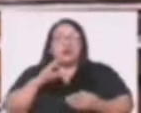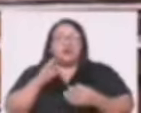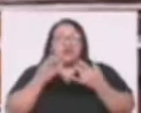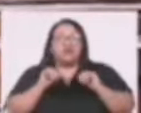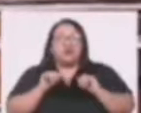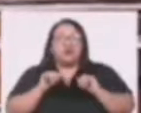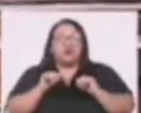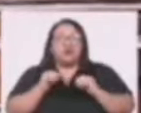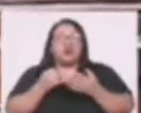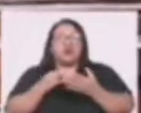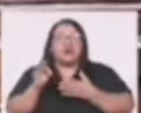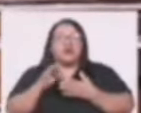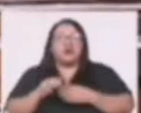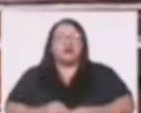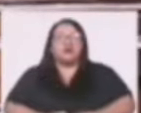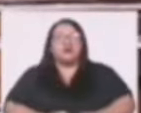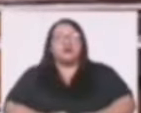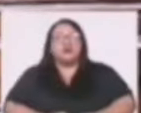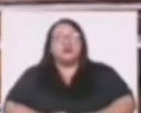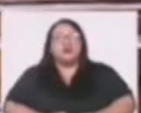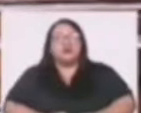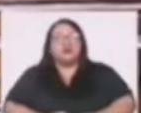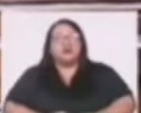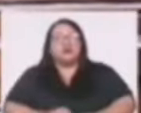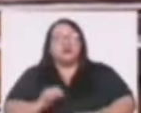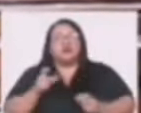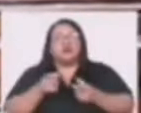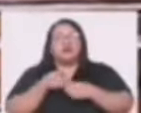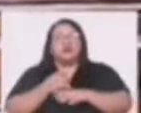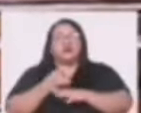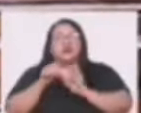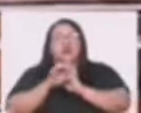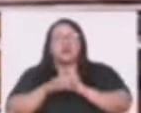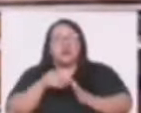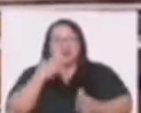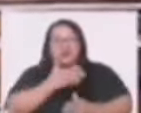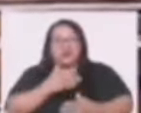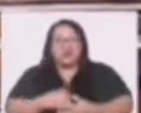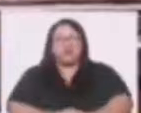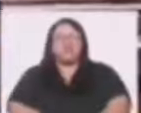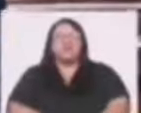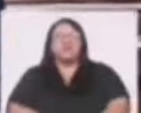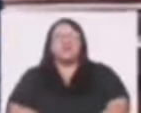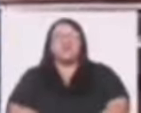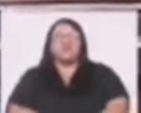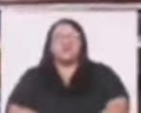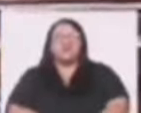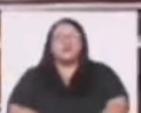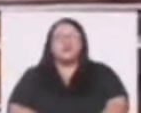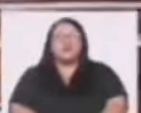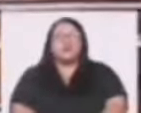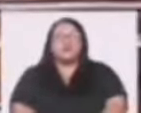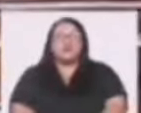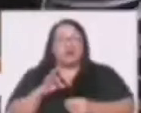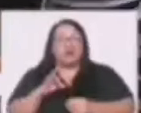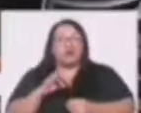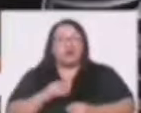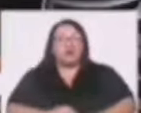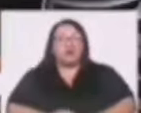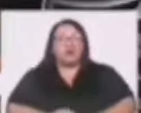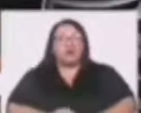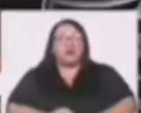del informe de la Subcomisión de Acusaciones Constitucionales. Muchas gracias, señor presidente. Gracias,